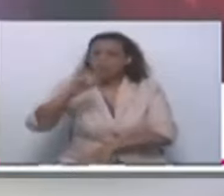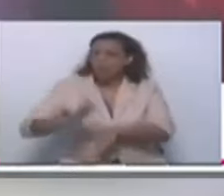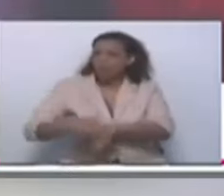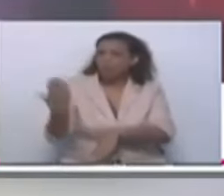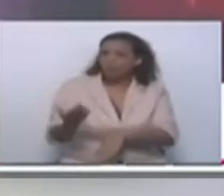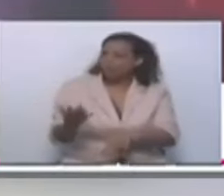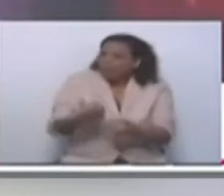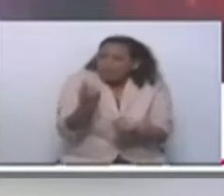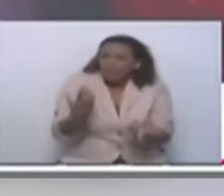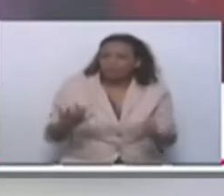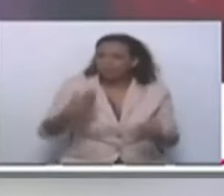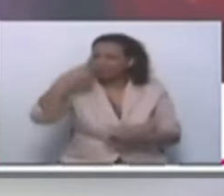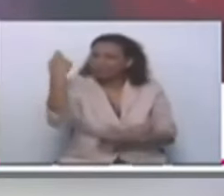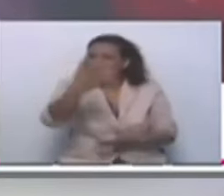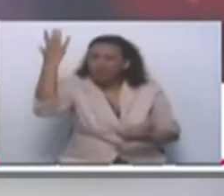primera vez, imbéciles.